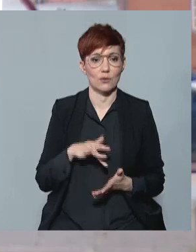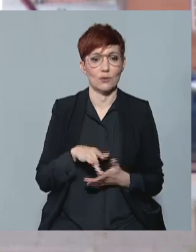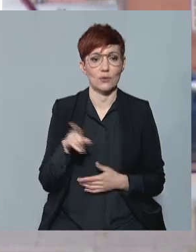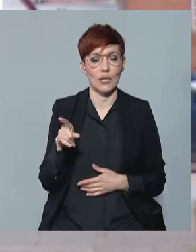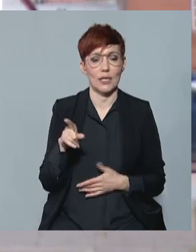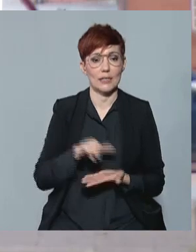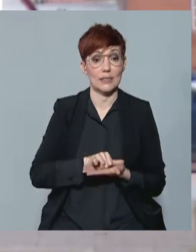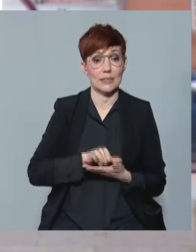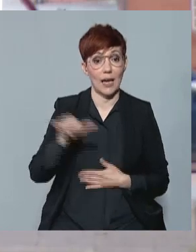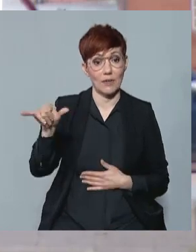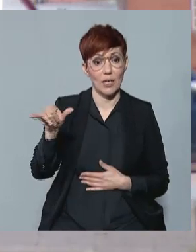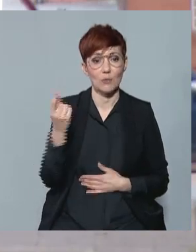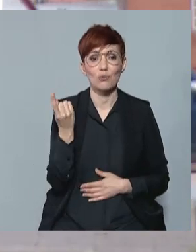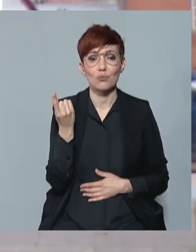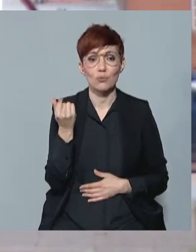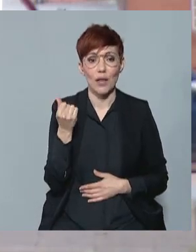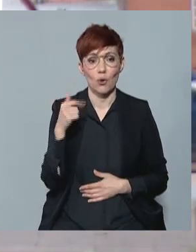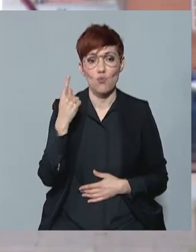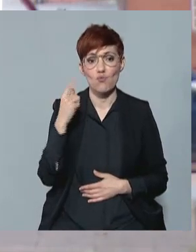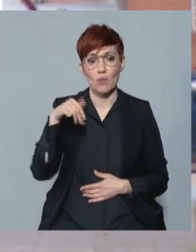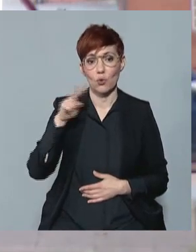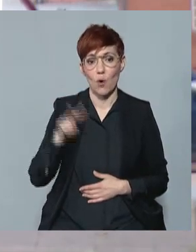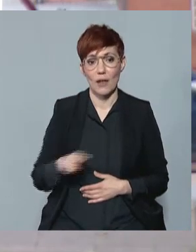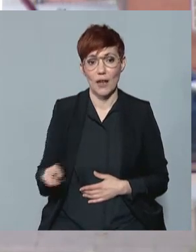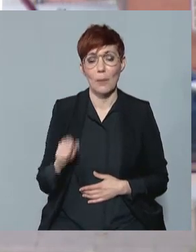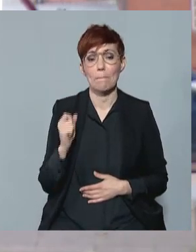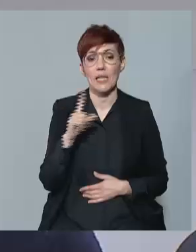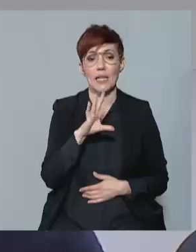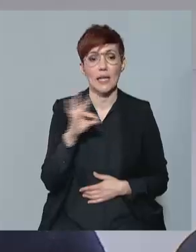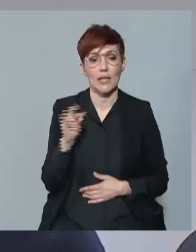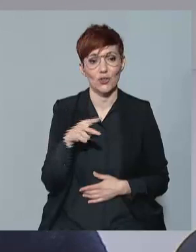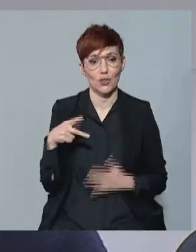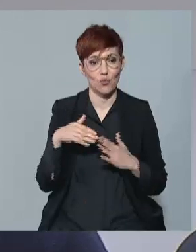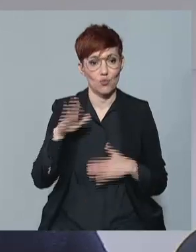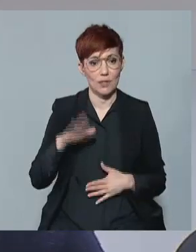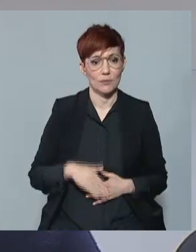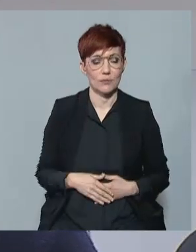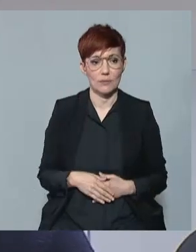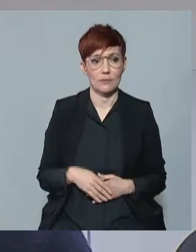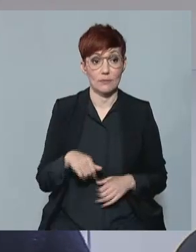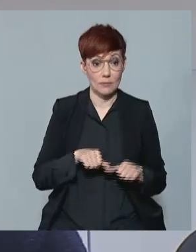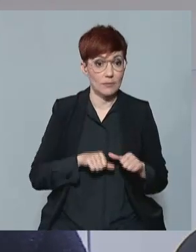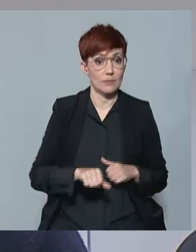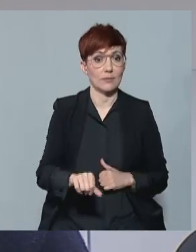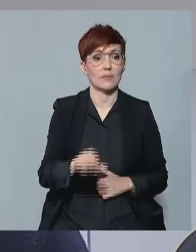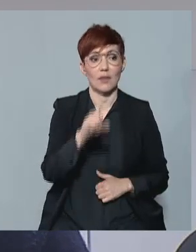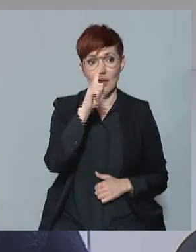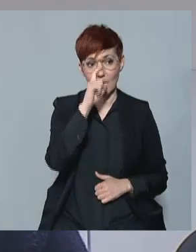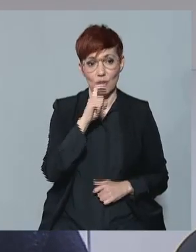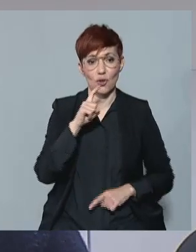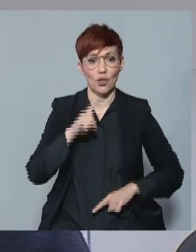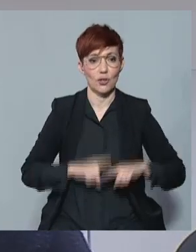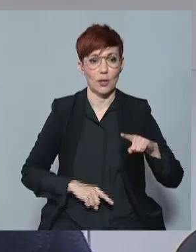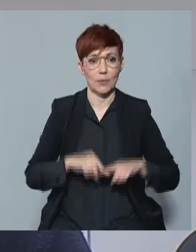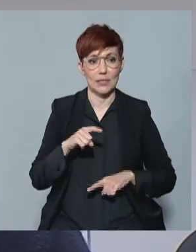Javier un municipio donde el metro cuadrado supera los 1.500 euros este próximo año realmente va a depender un poco de la